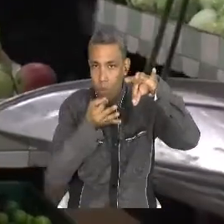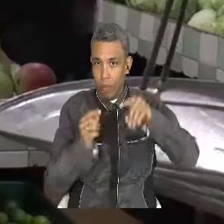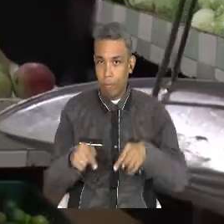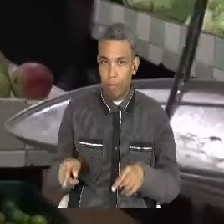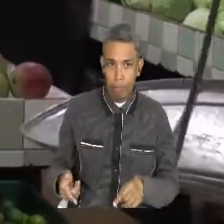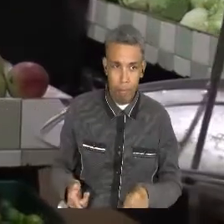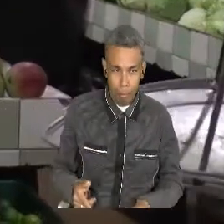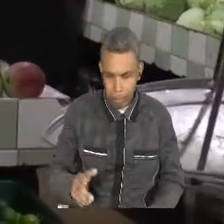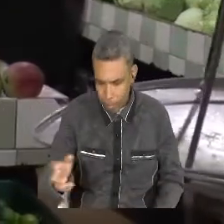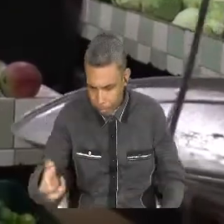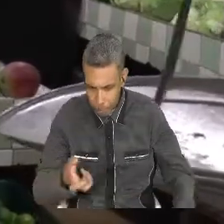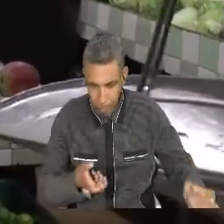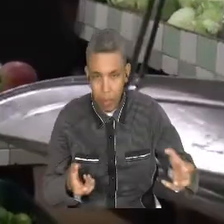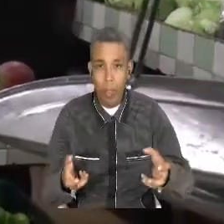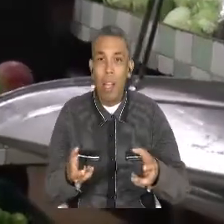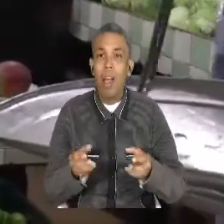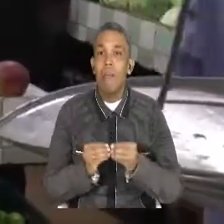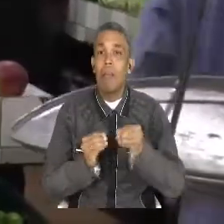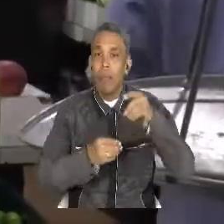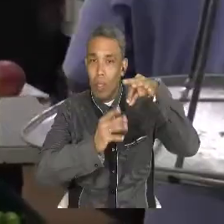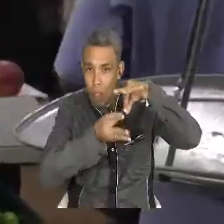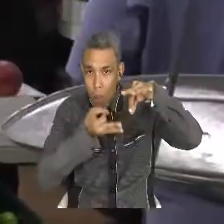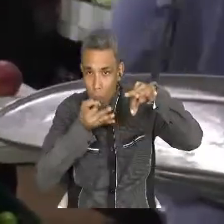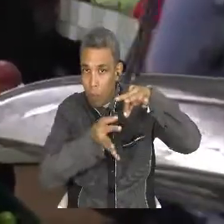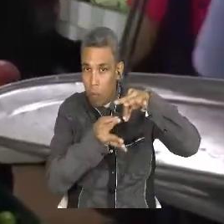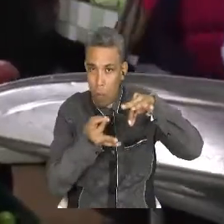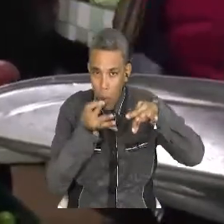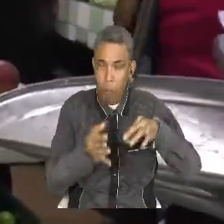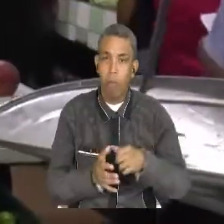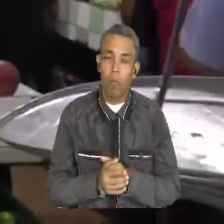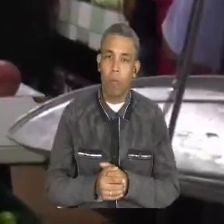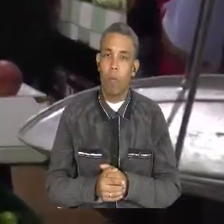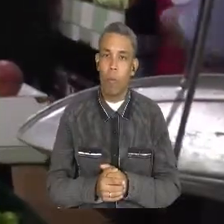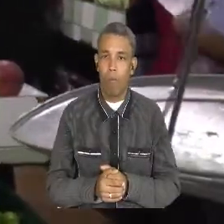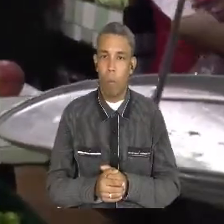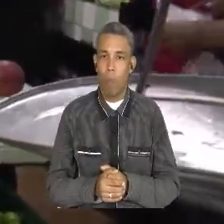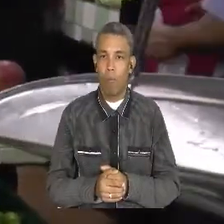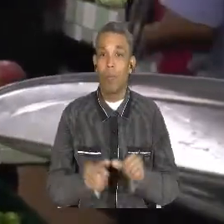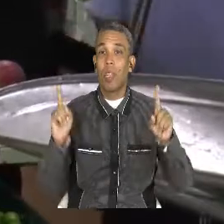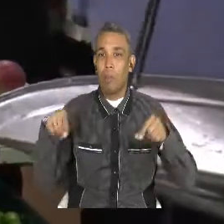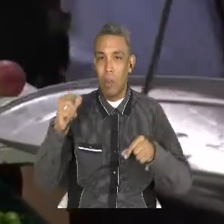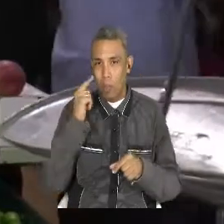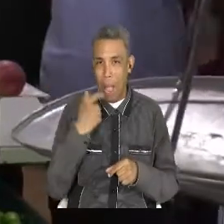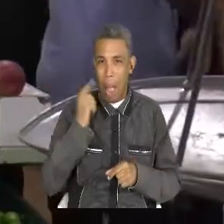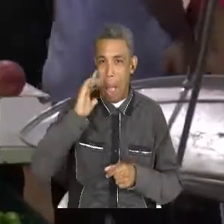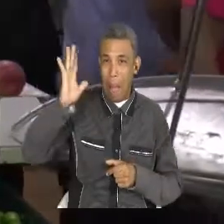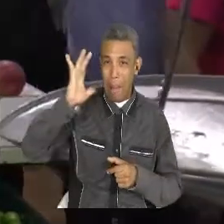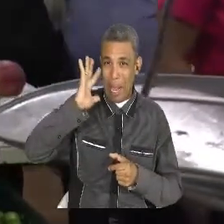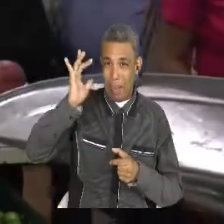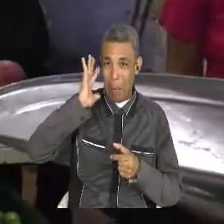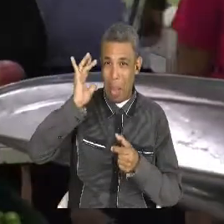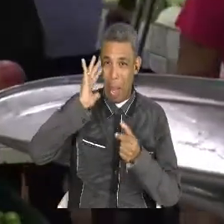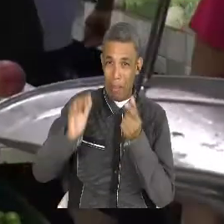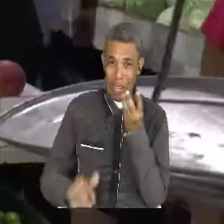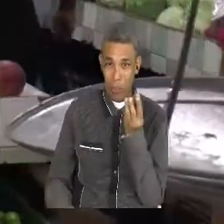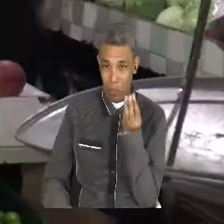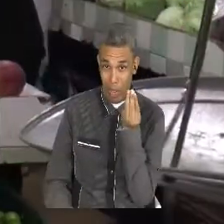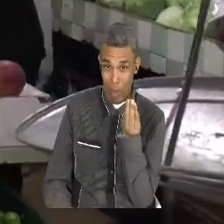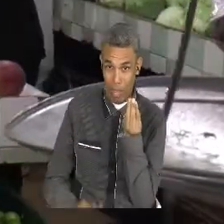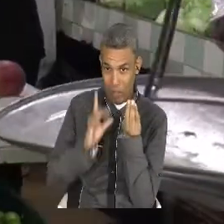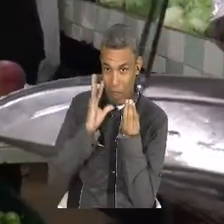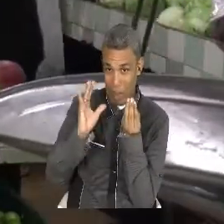encontrar unas uvas, unas pitayas. Regálame una pitaya. Y me voy a llevar unas uvas.